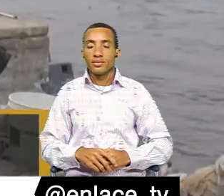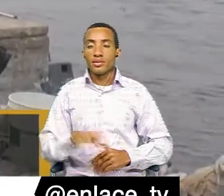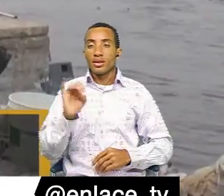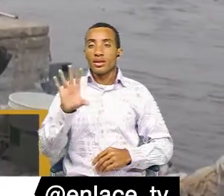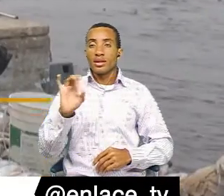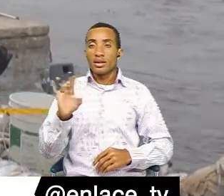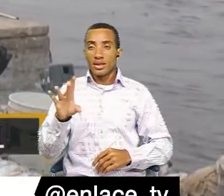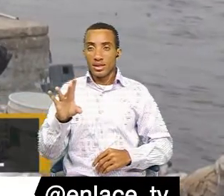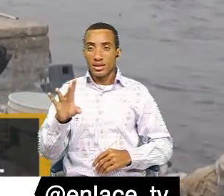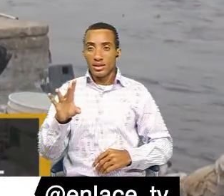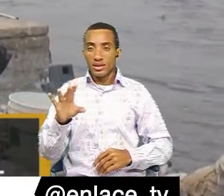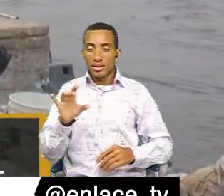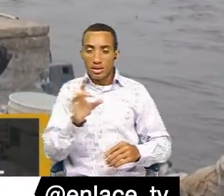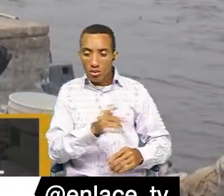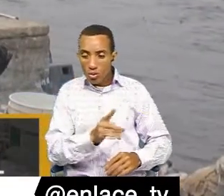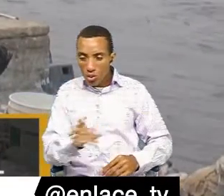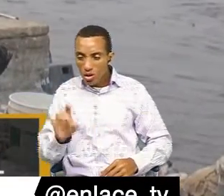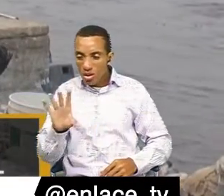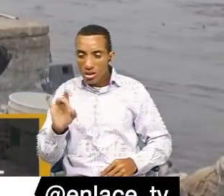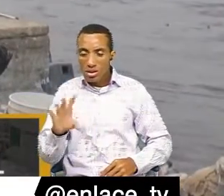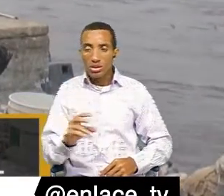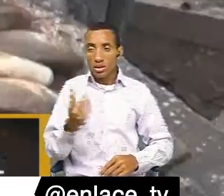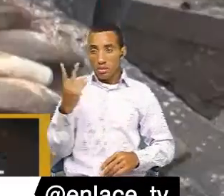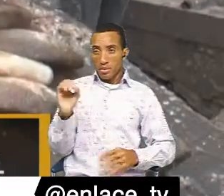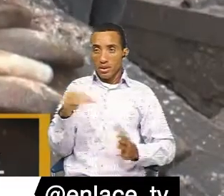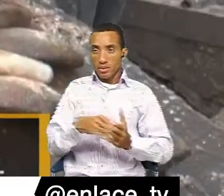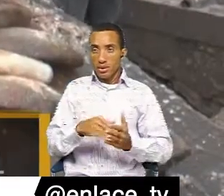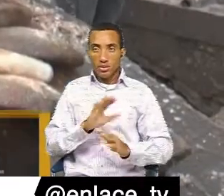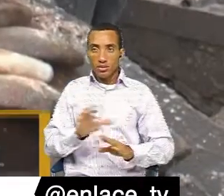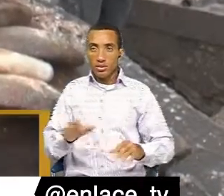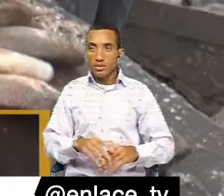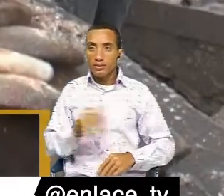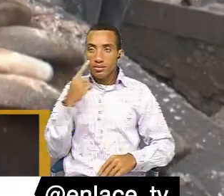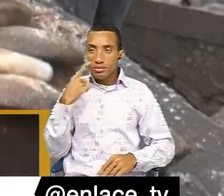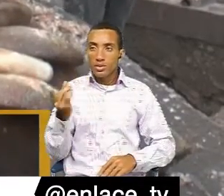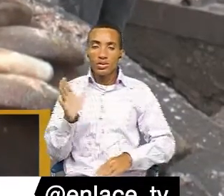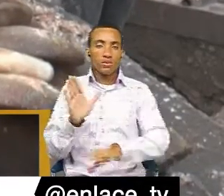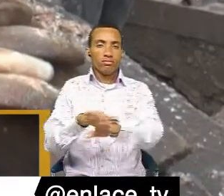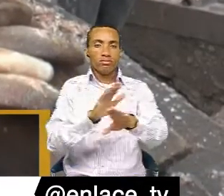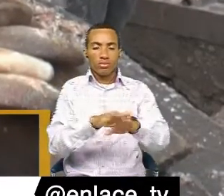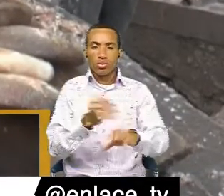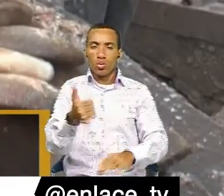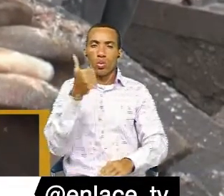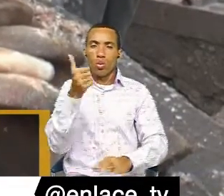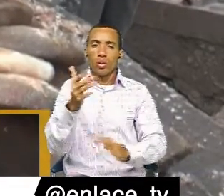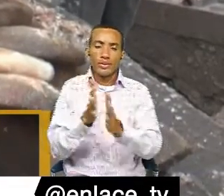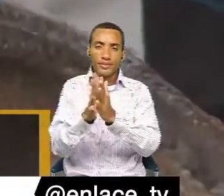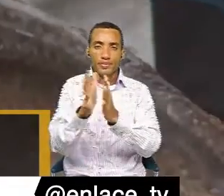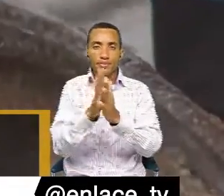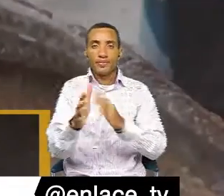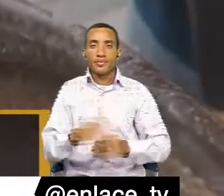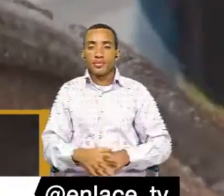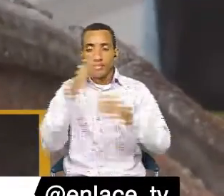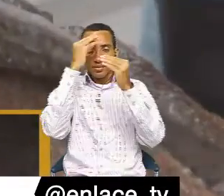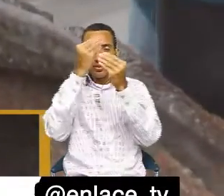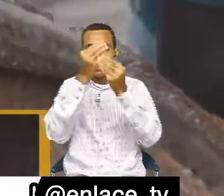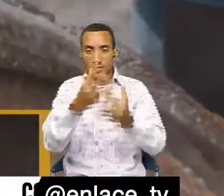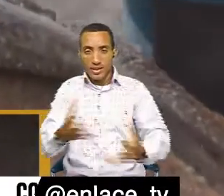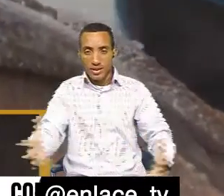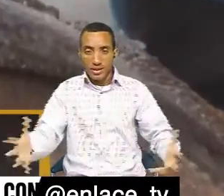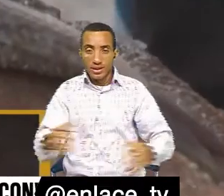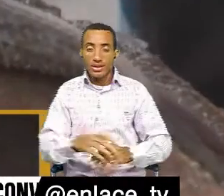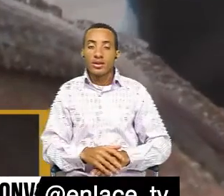15 por 20. Tomás Lagares Cadena, vendedor de pescado del Paseo del Río, contó esta buena nueva para la ciudad. Asegura que la bendición para el puerto petrolero